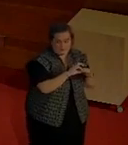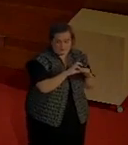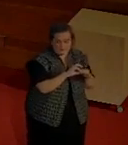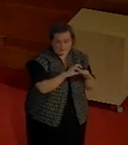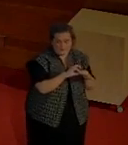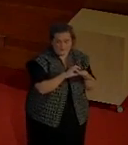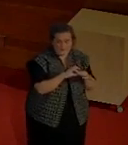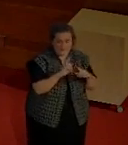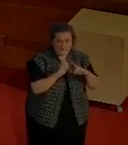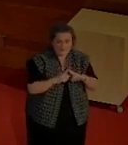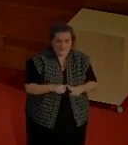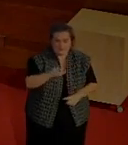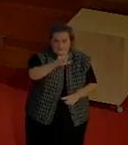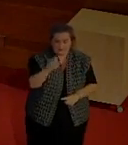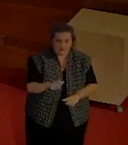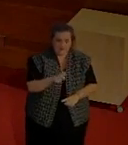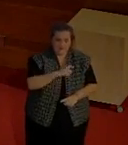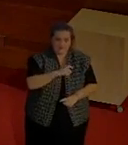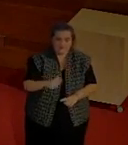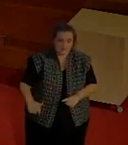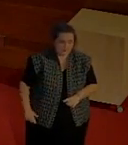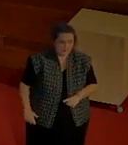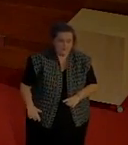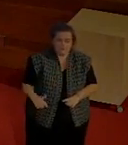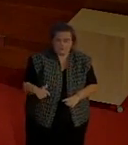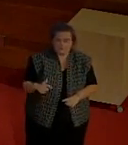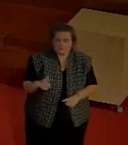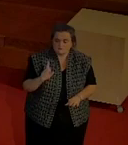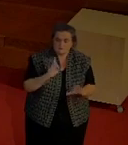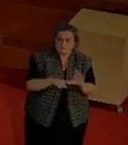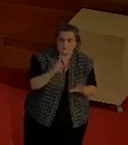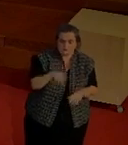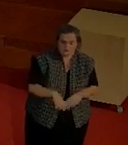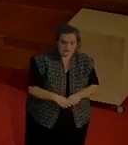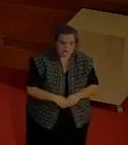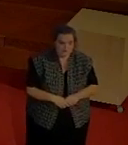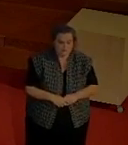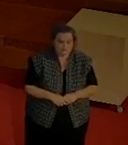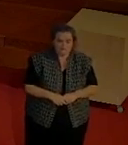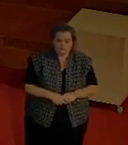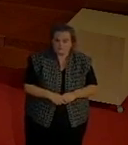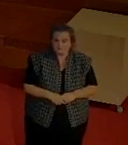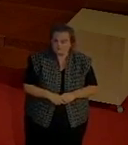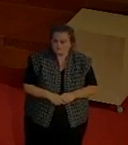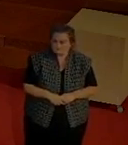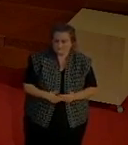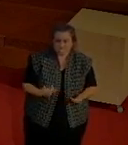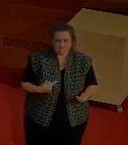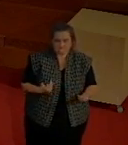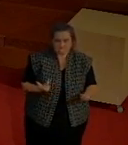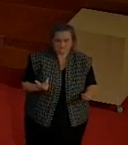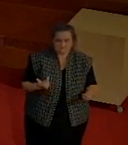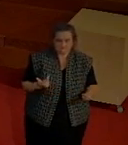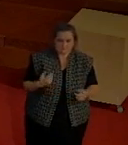Grecia Italia y Portugal se han metido en Bruselas no hay quien lo entienda que Qué haces Qué haces